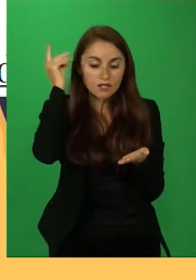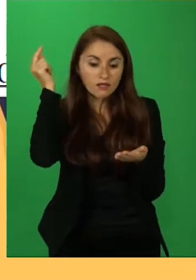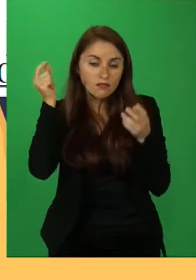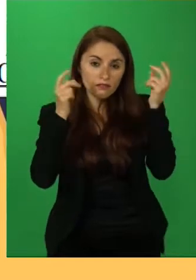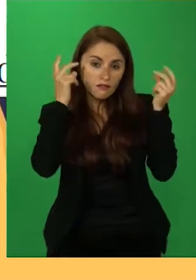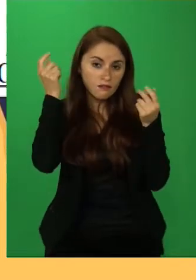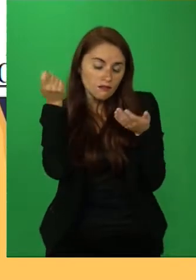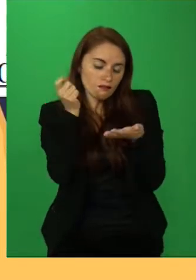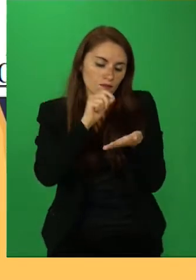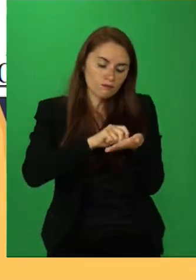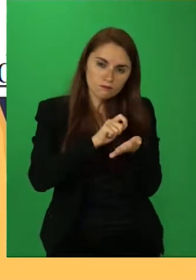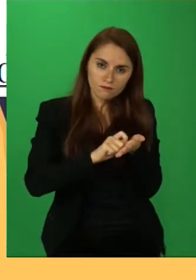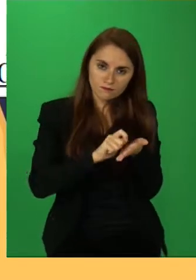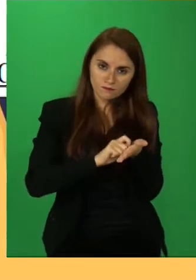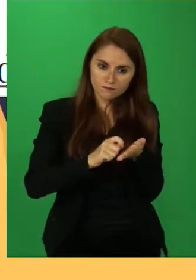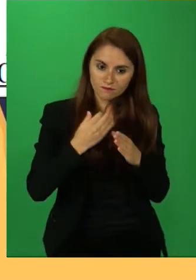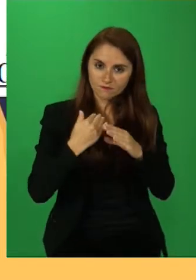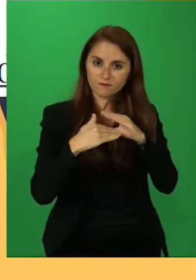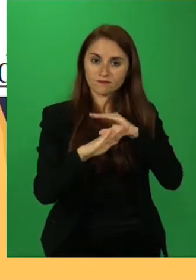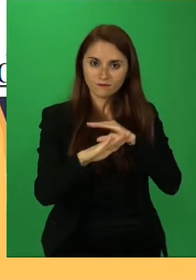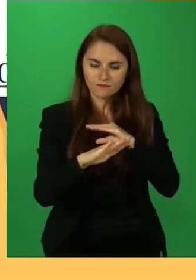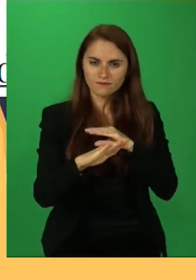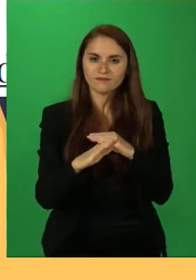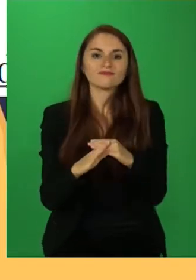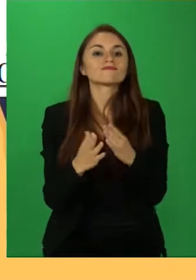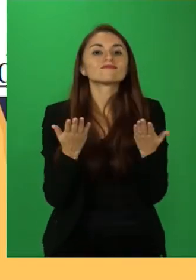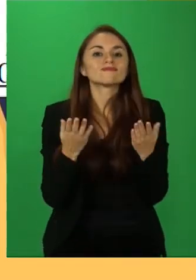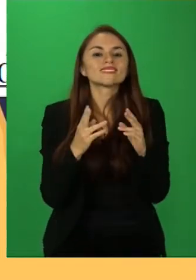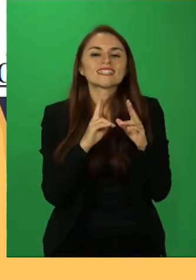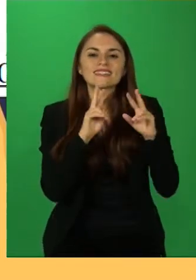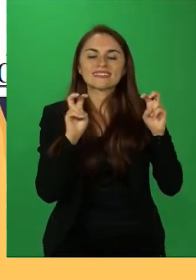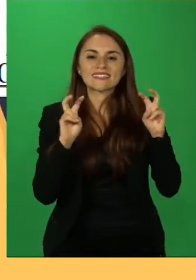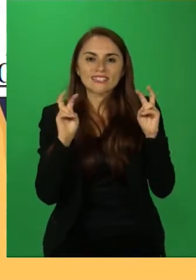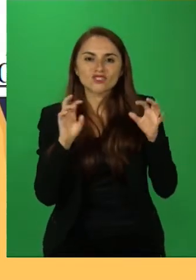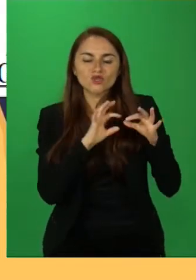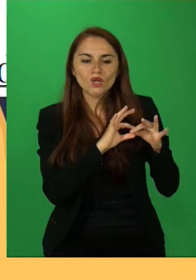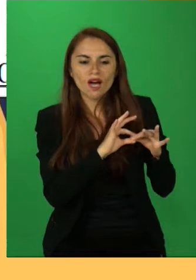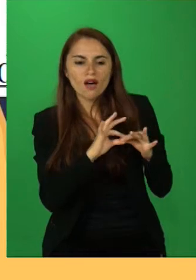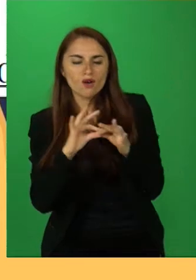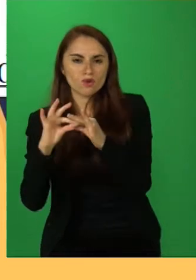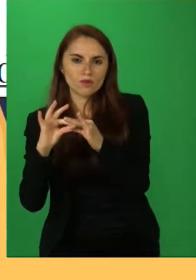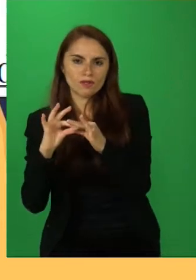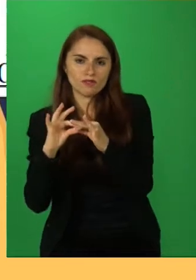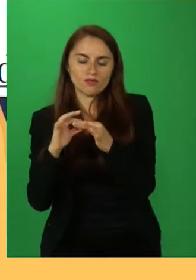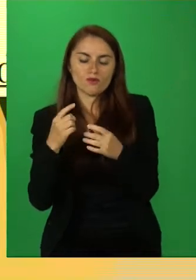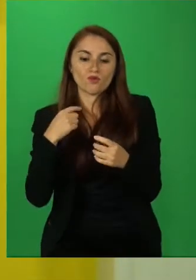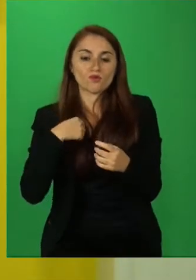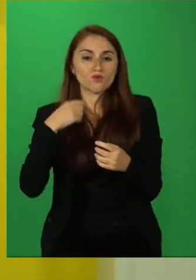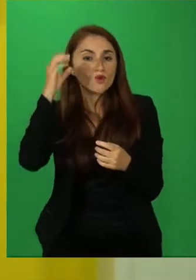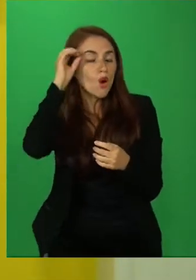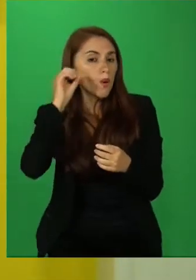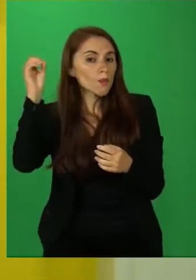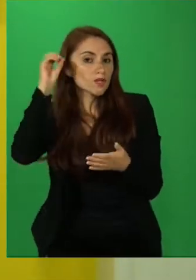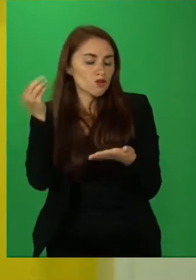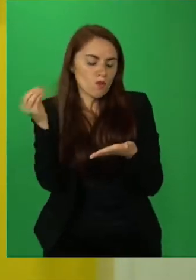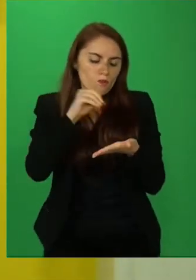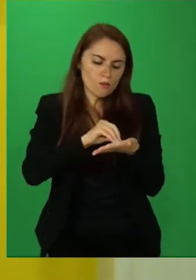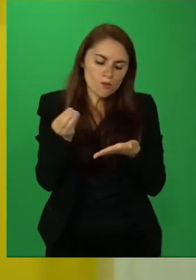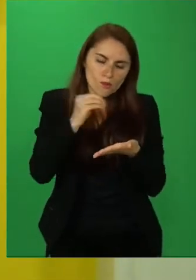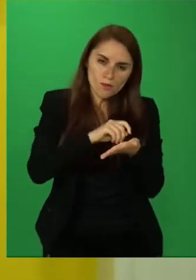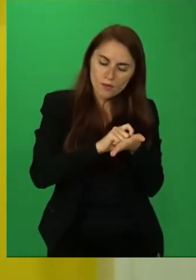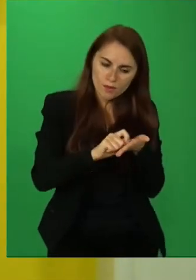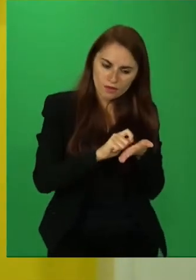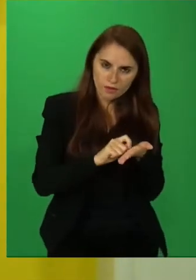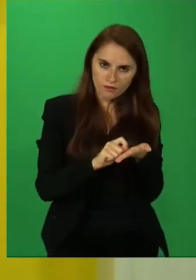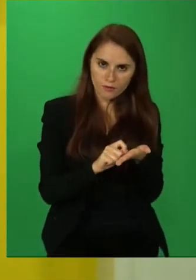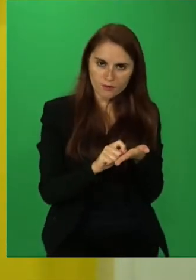inquietud. Por lo tanto, es un texto argumentativo, es decir, aquel en donde expresamos nuestra opinión.